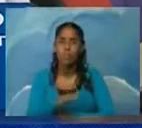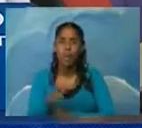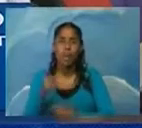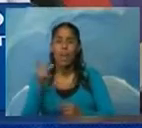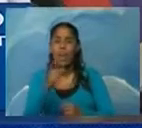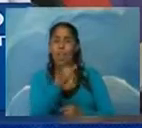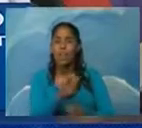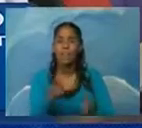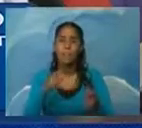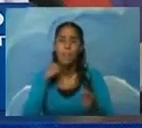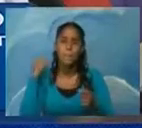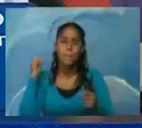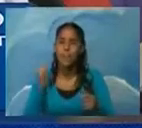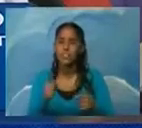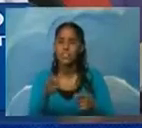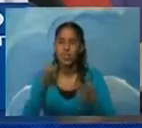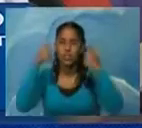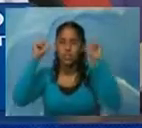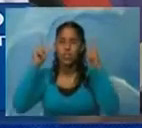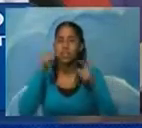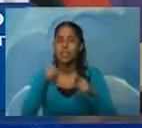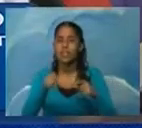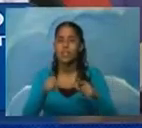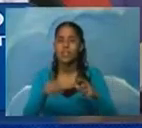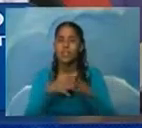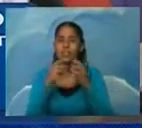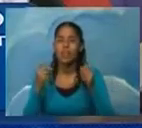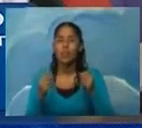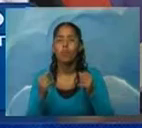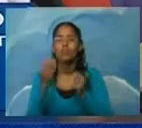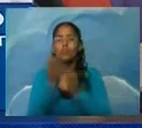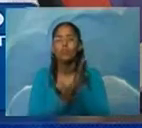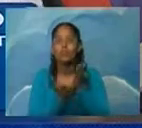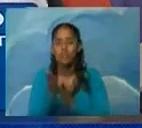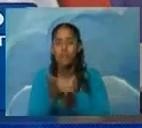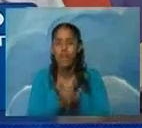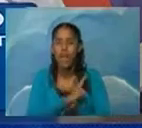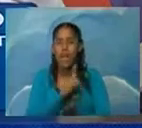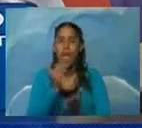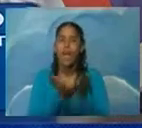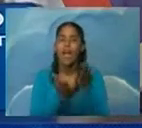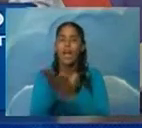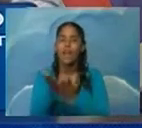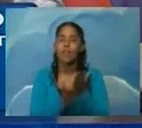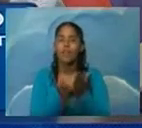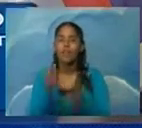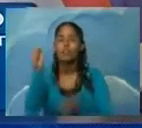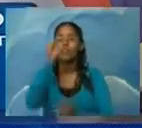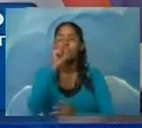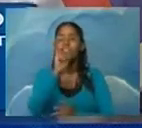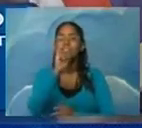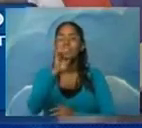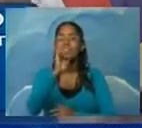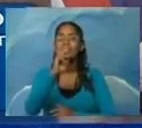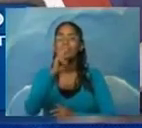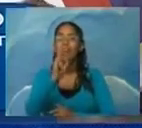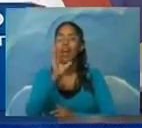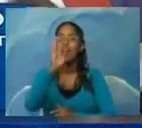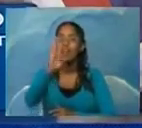venado. No, señor. Allá el venado se llama ciervo. Ciervo, con V pequeña.